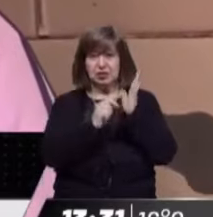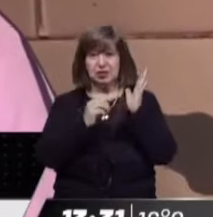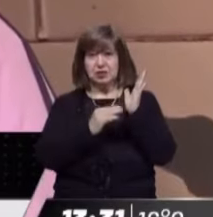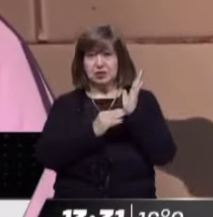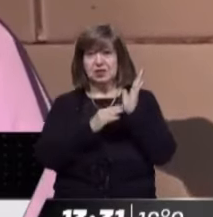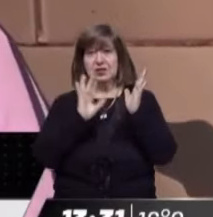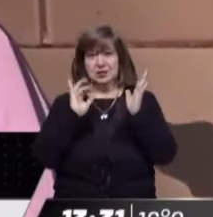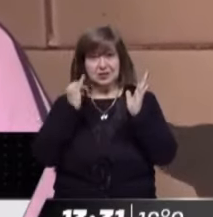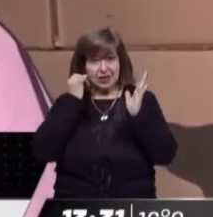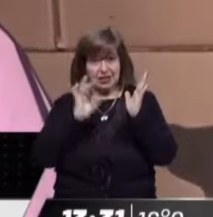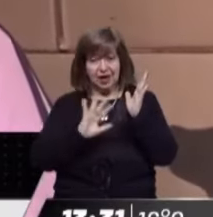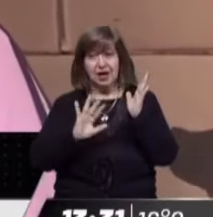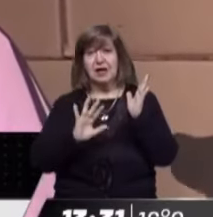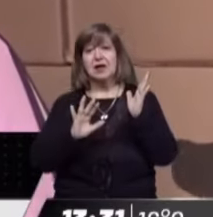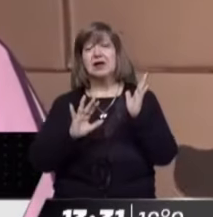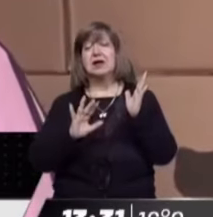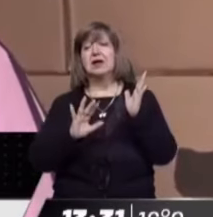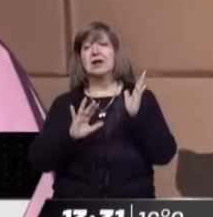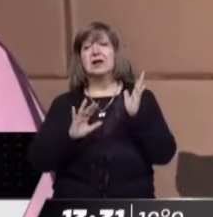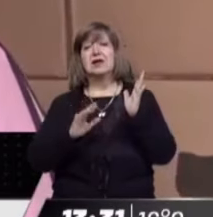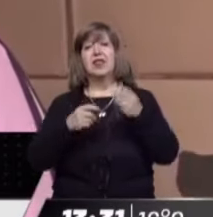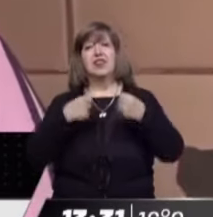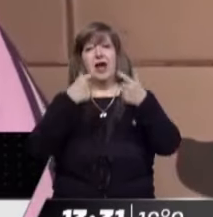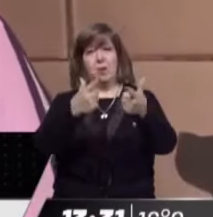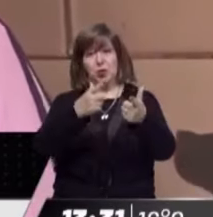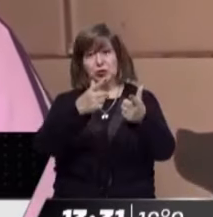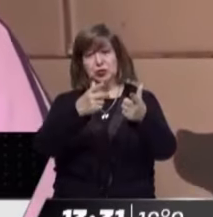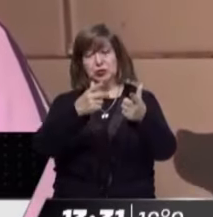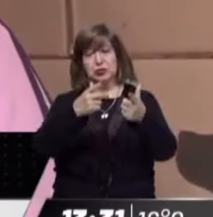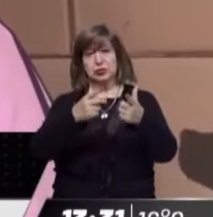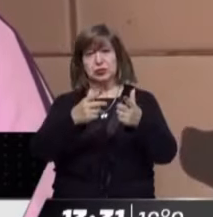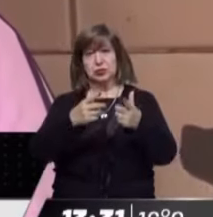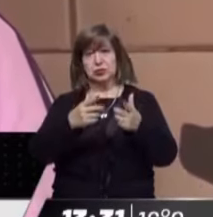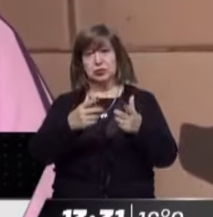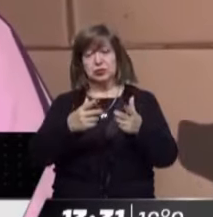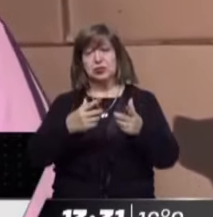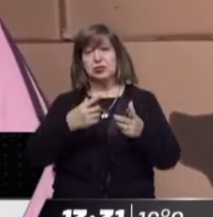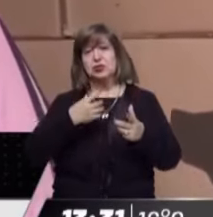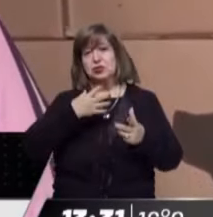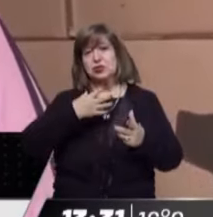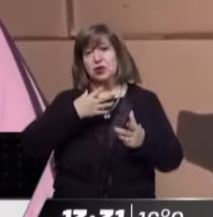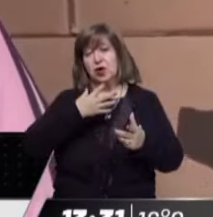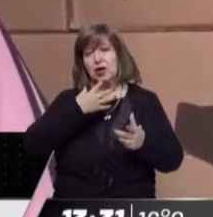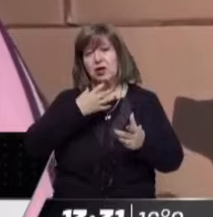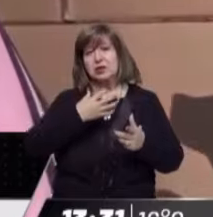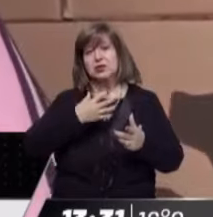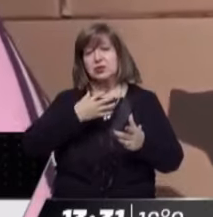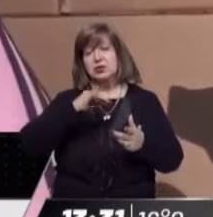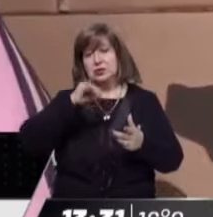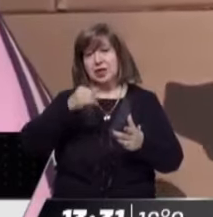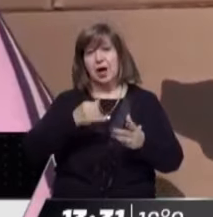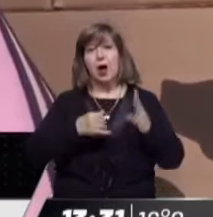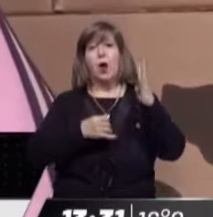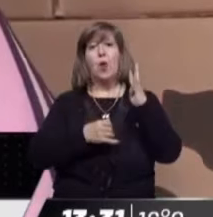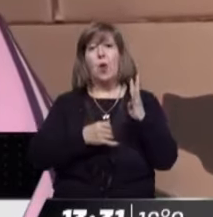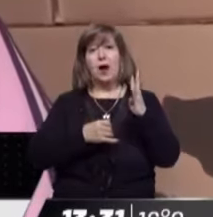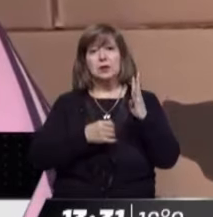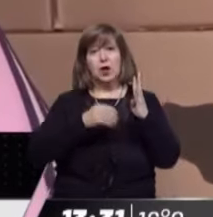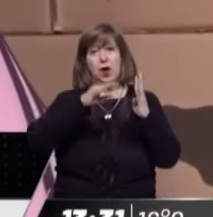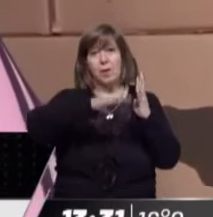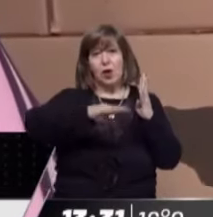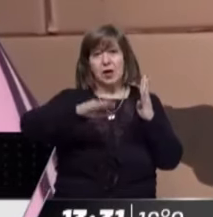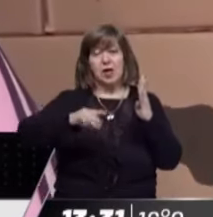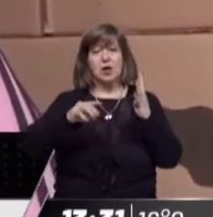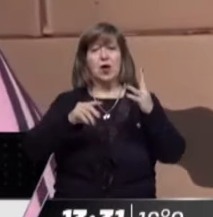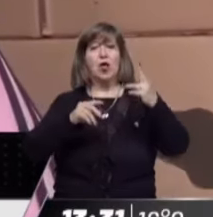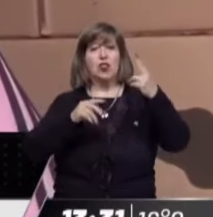falte por supuesto como te dije eh voy a ser muy sincera Yo sé que son cuatro cajas por niño Pero no le podemos dar cuatro cajas por